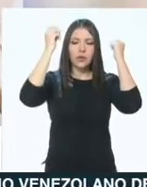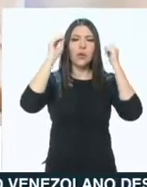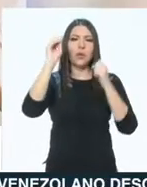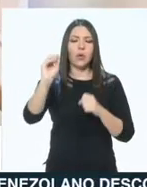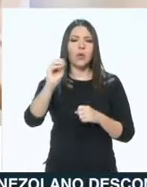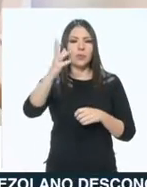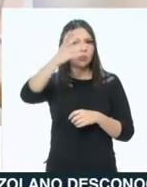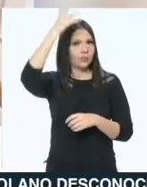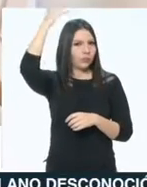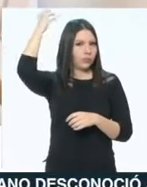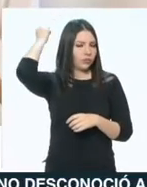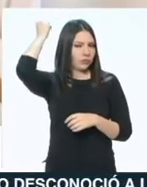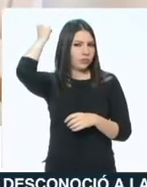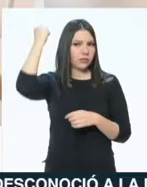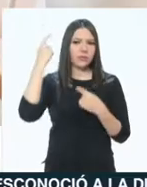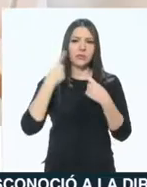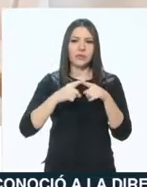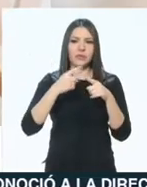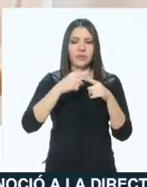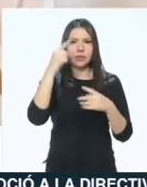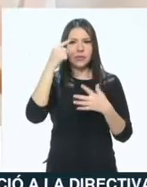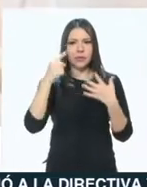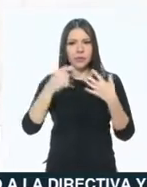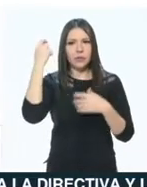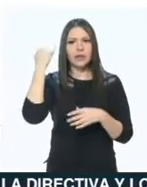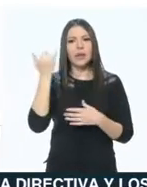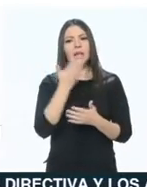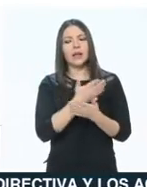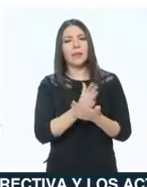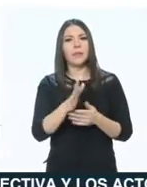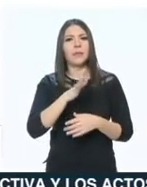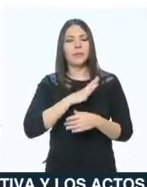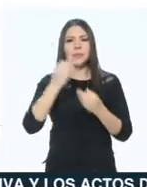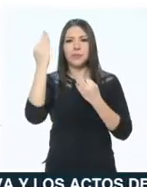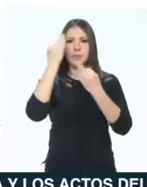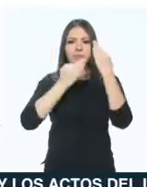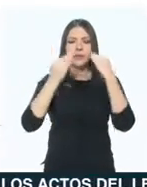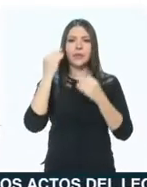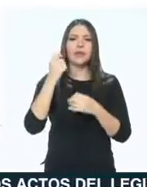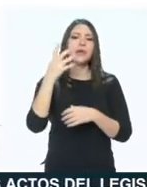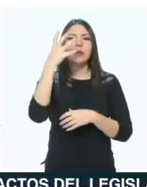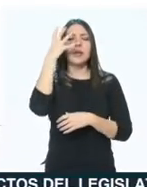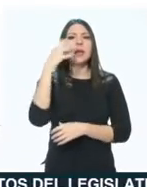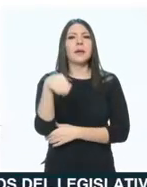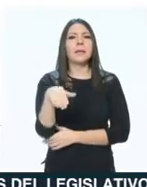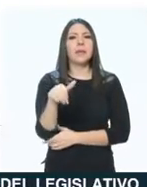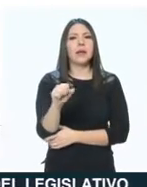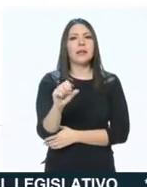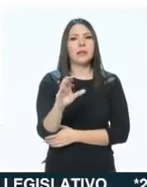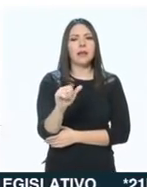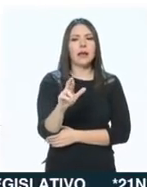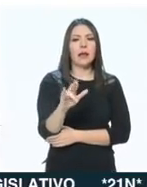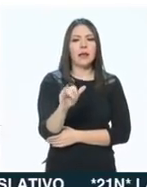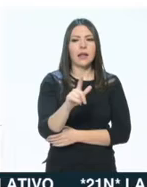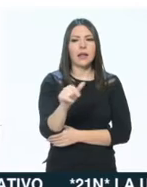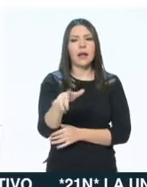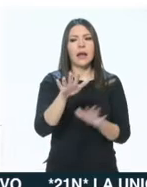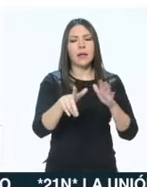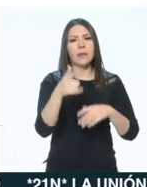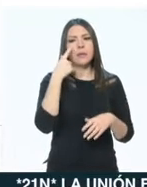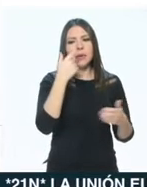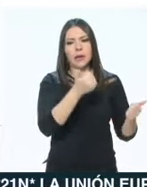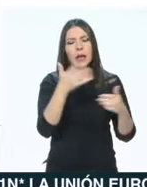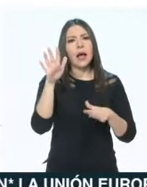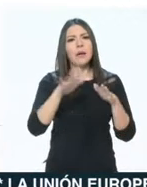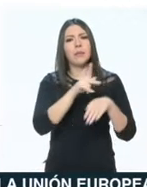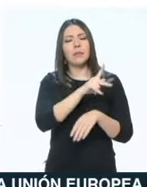4 de cada uno. Entonces, ya son como muchos. Y tenemos mascarillas. Las mascarillas son mascarillas para llevar. A veces se las quieren poner